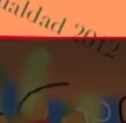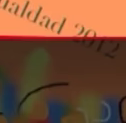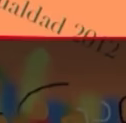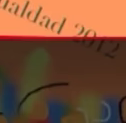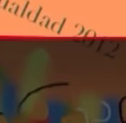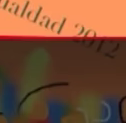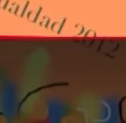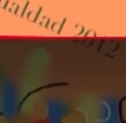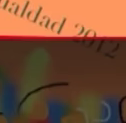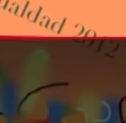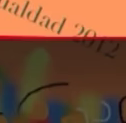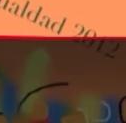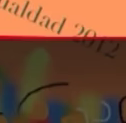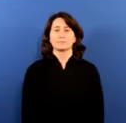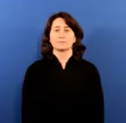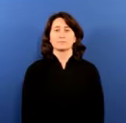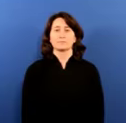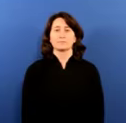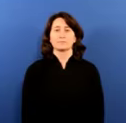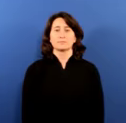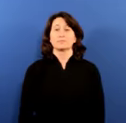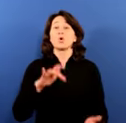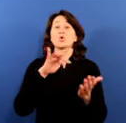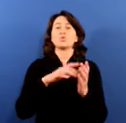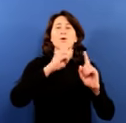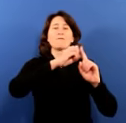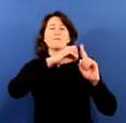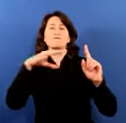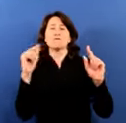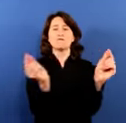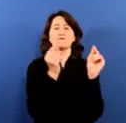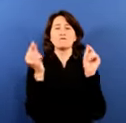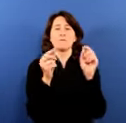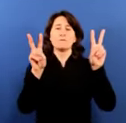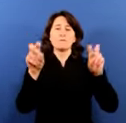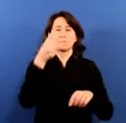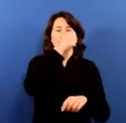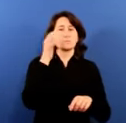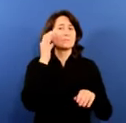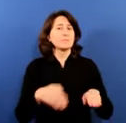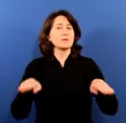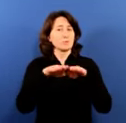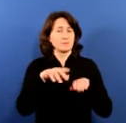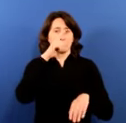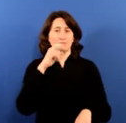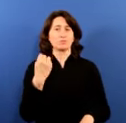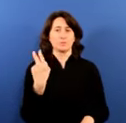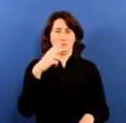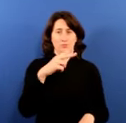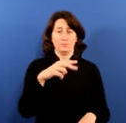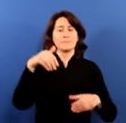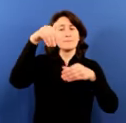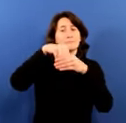La Comisión de Mujeres Rurales es un equipo de trabajo impulsado por el Gobierno vasco. Se creó en 2004 y en la actualidad está integrada